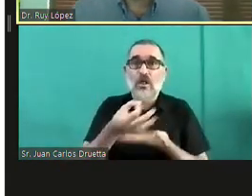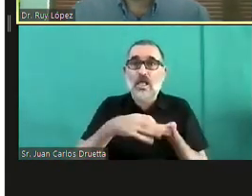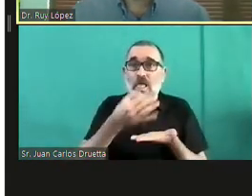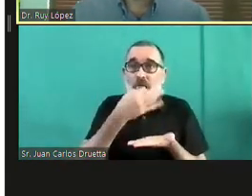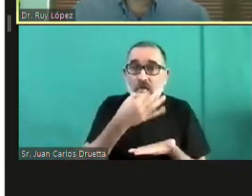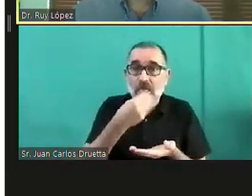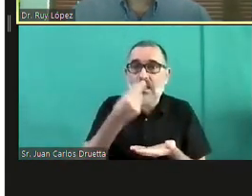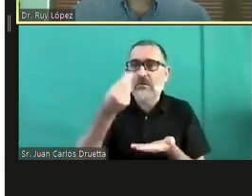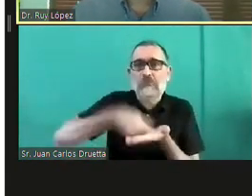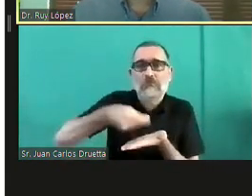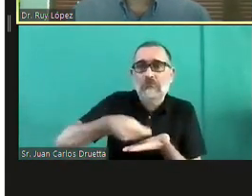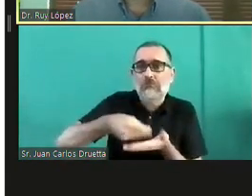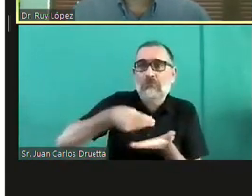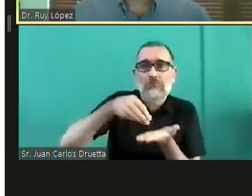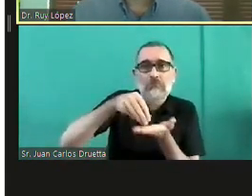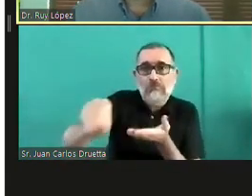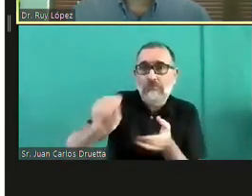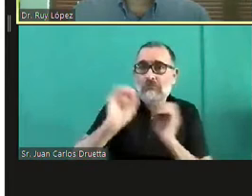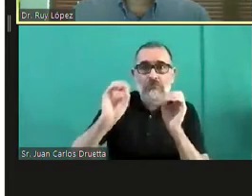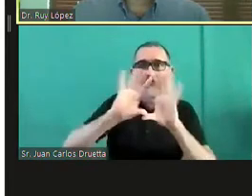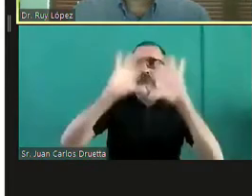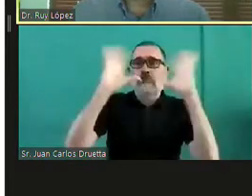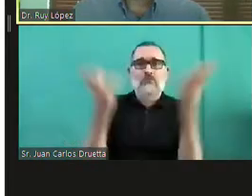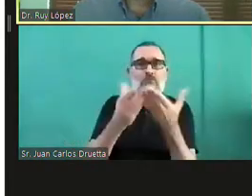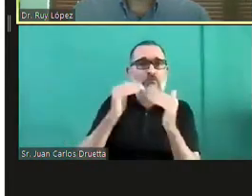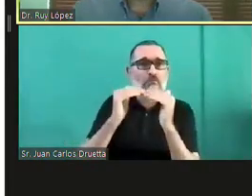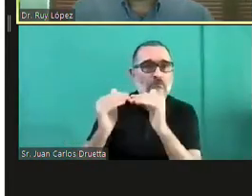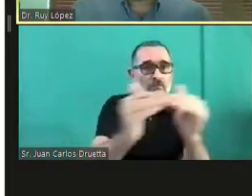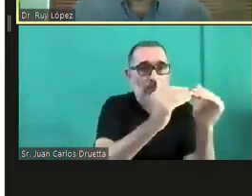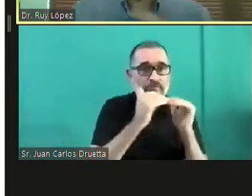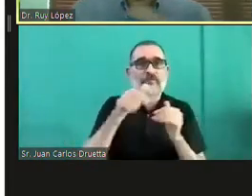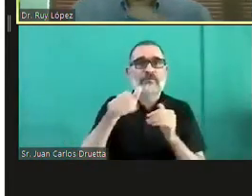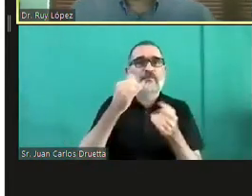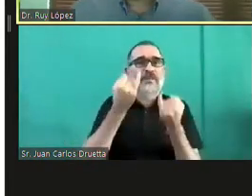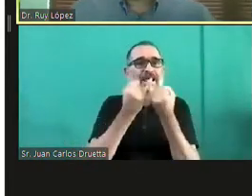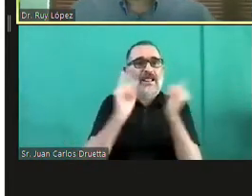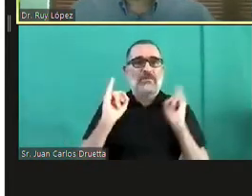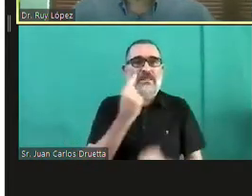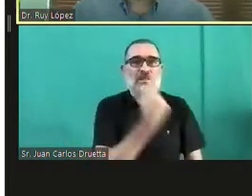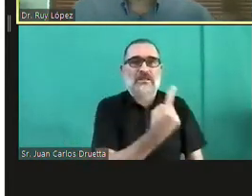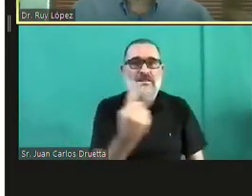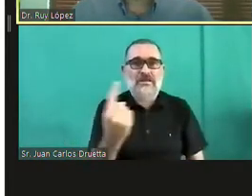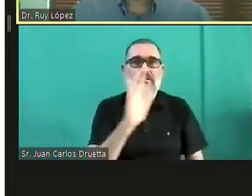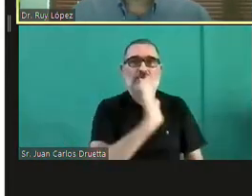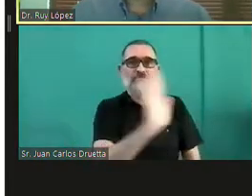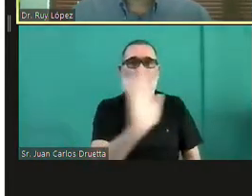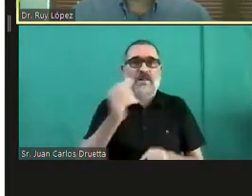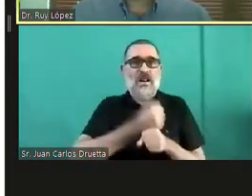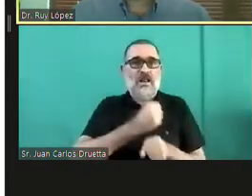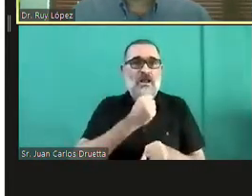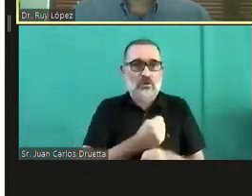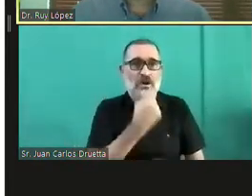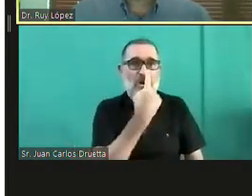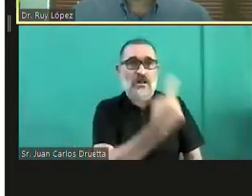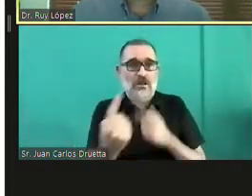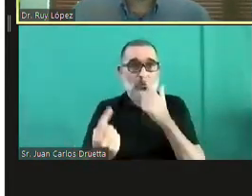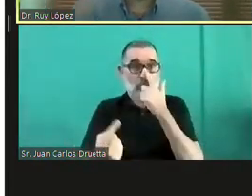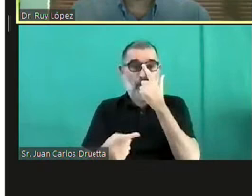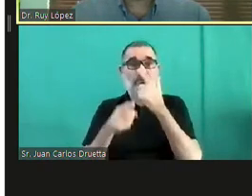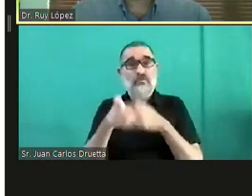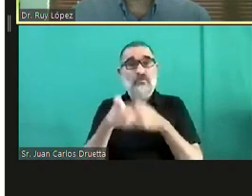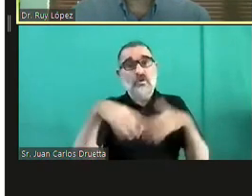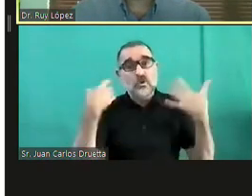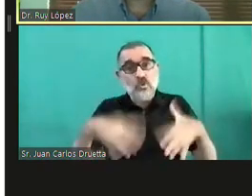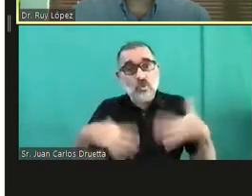olas con la acción de hemodinamia pero claramente para este tipo de acciones necesitamos una colaboración de